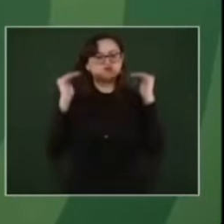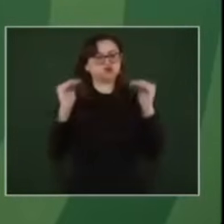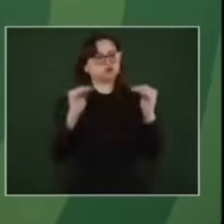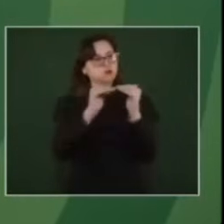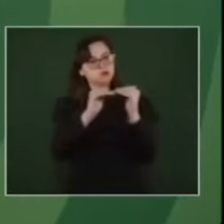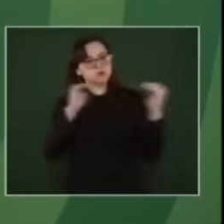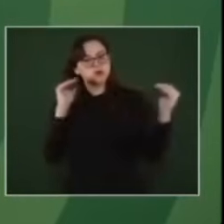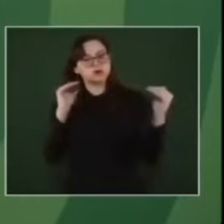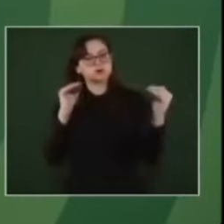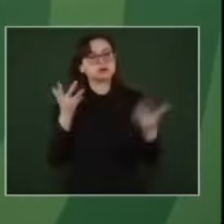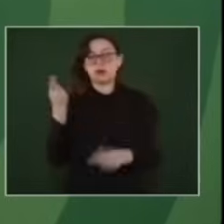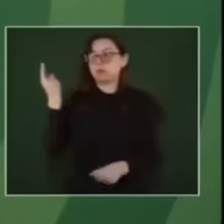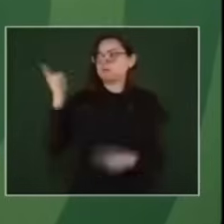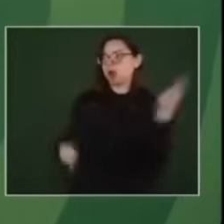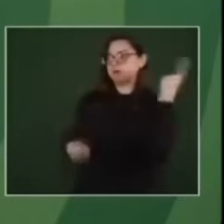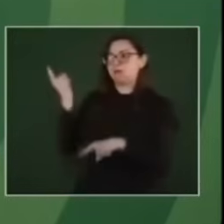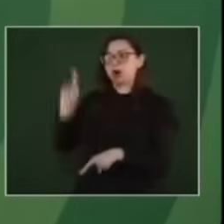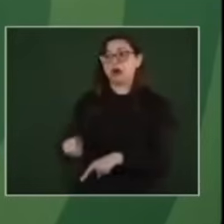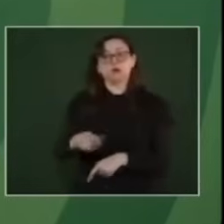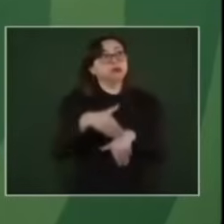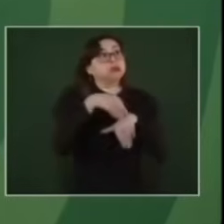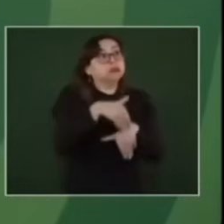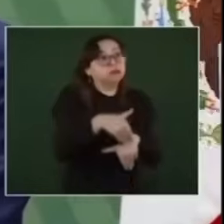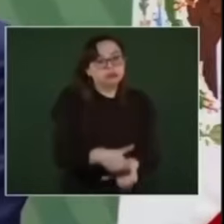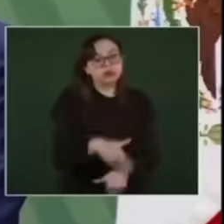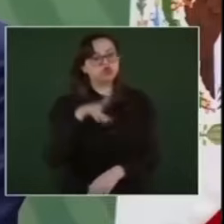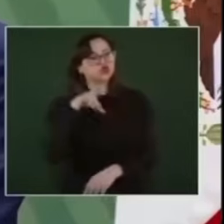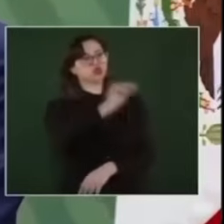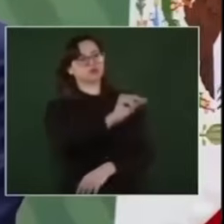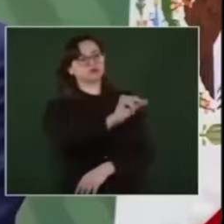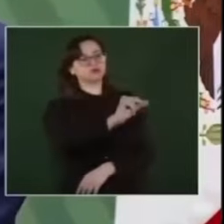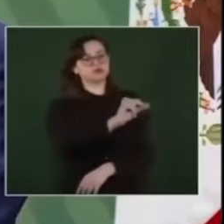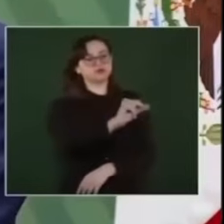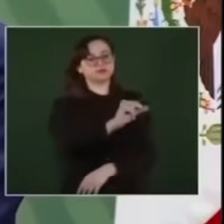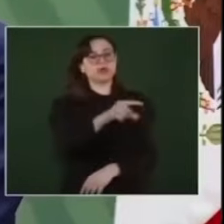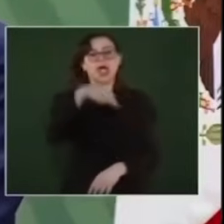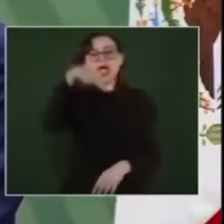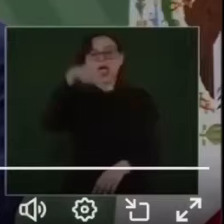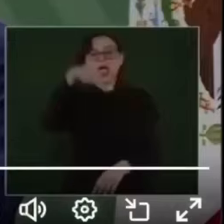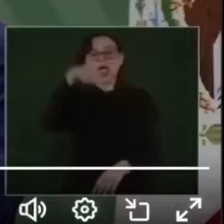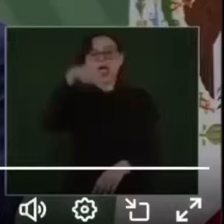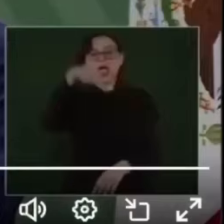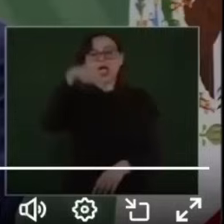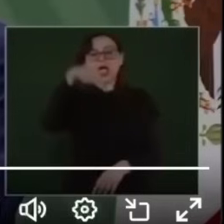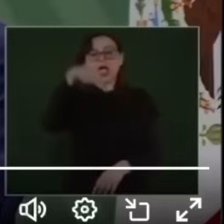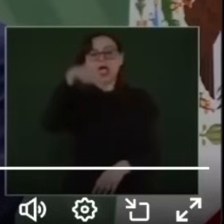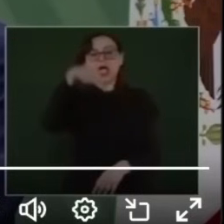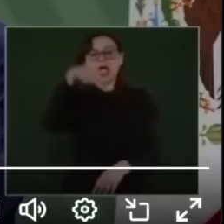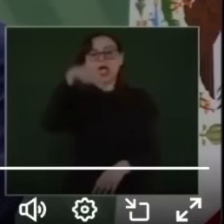nosotros no recibimos órdenes de nadie aquí manda el pueblo de